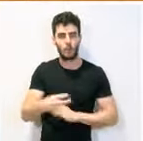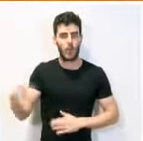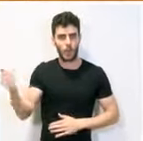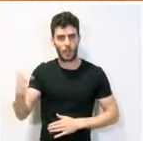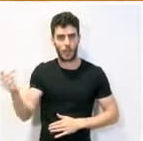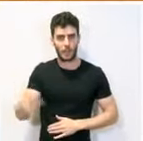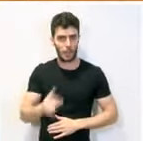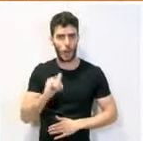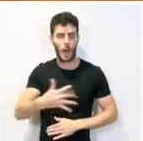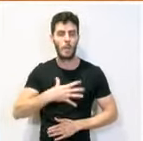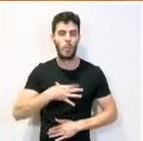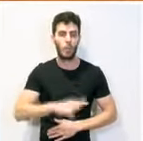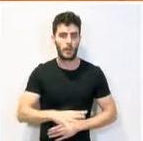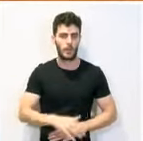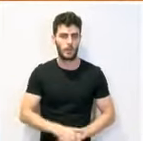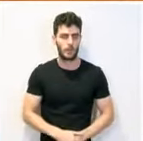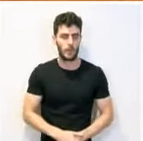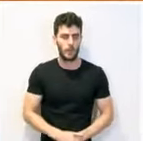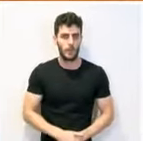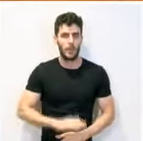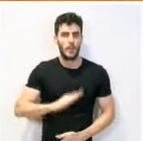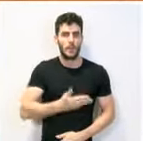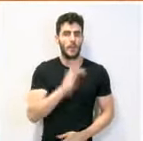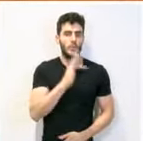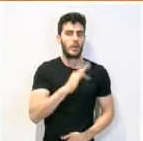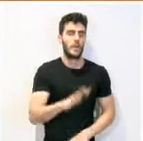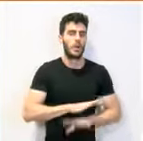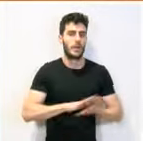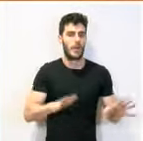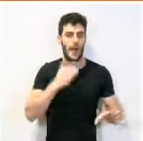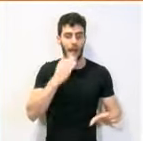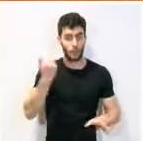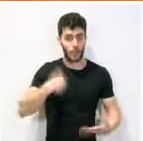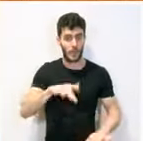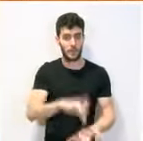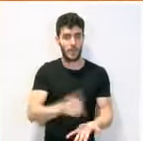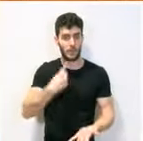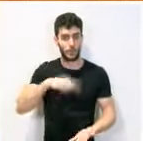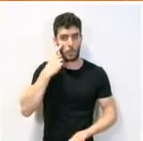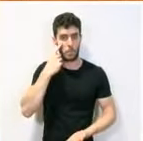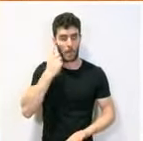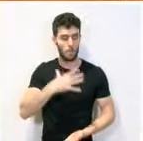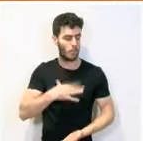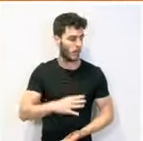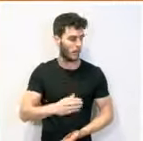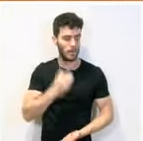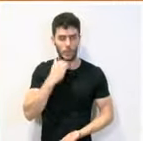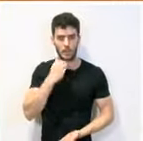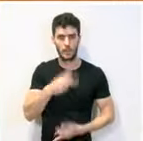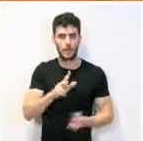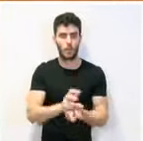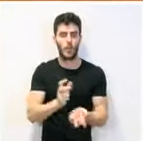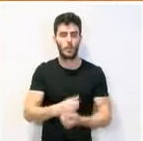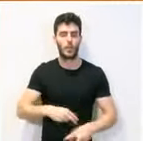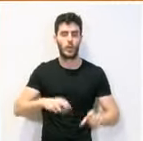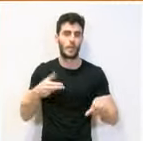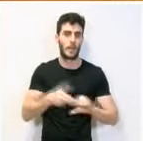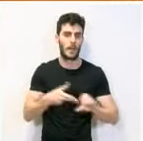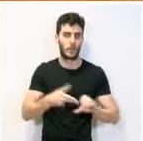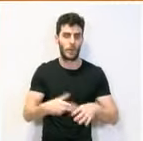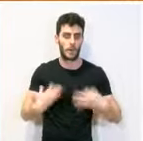que pudiera tener, y ningún efecto positivo. Algo que ya ha ocurrido y que podemos ver prácticamente con el impuesto sobre el carburante,